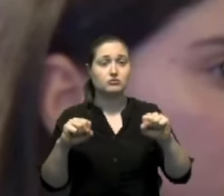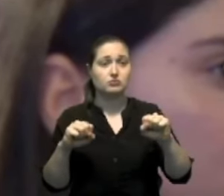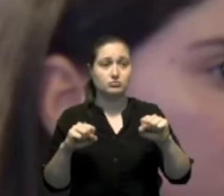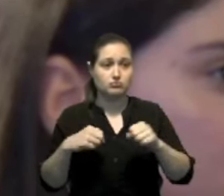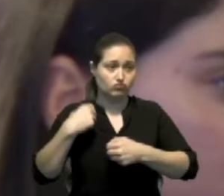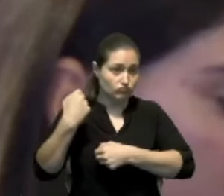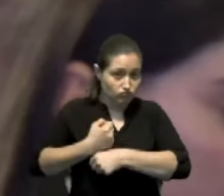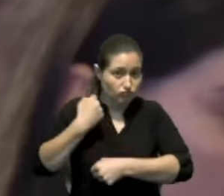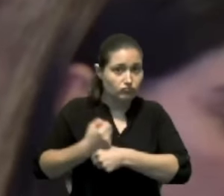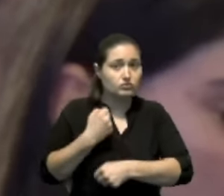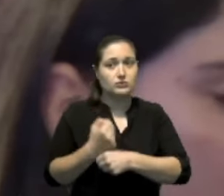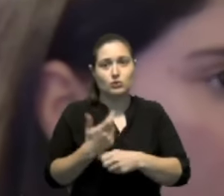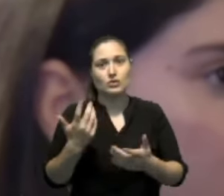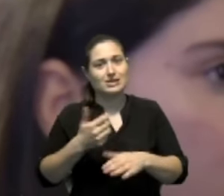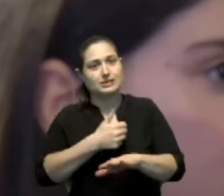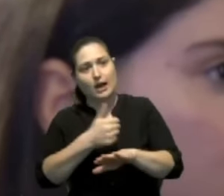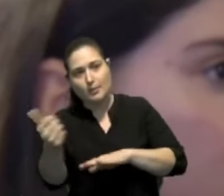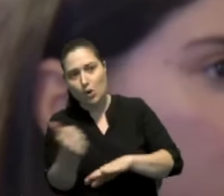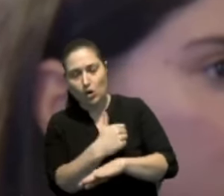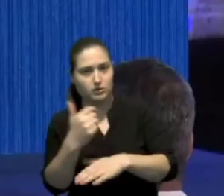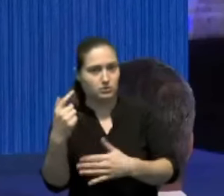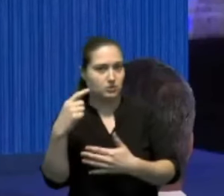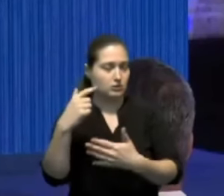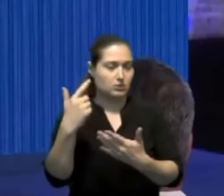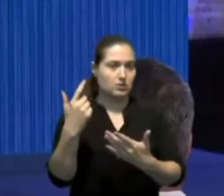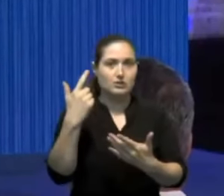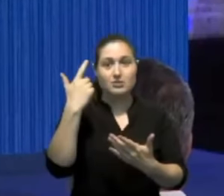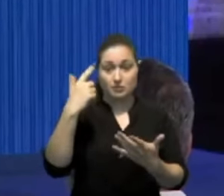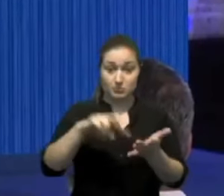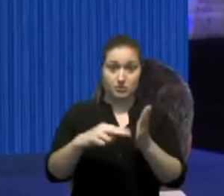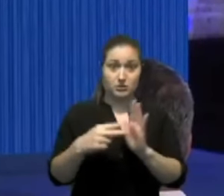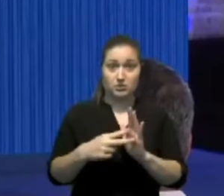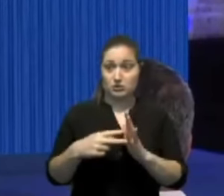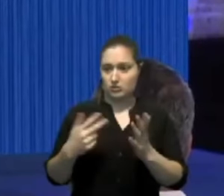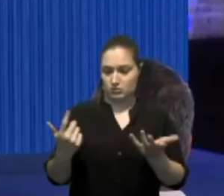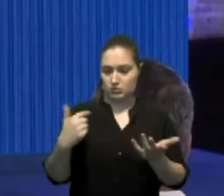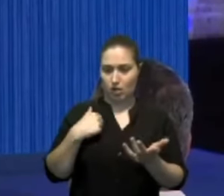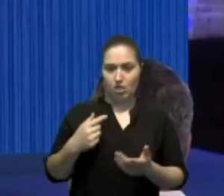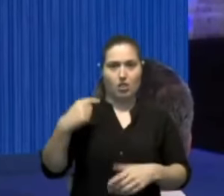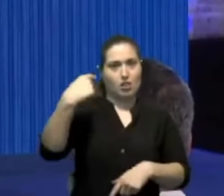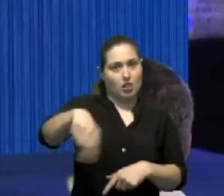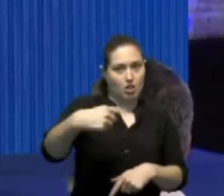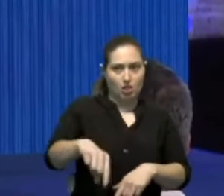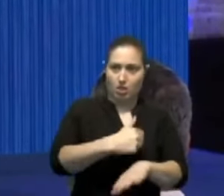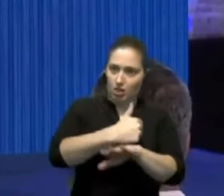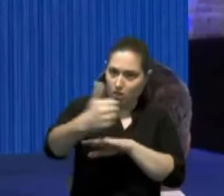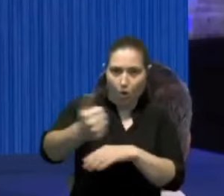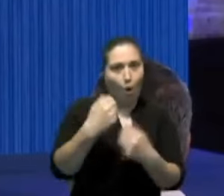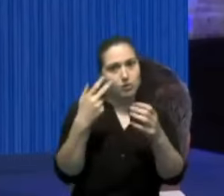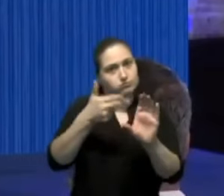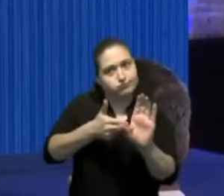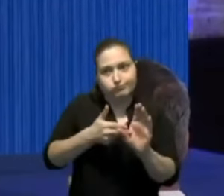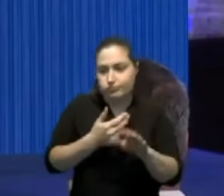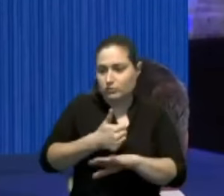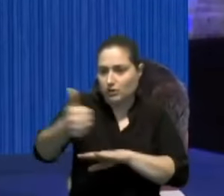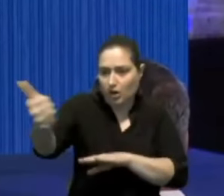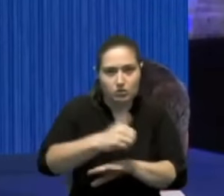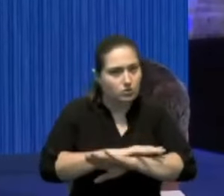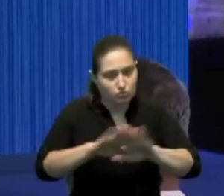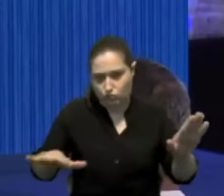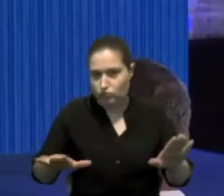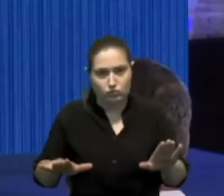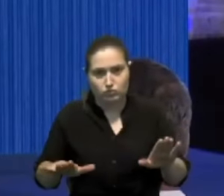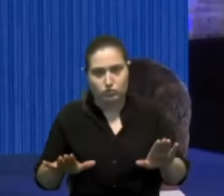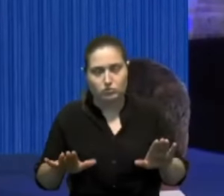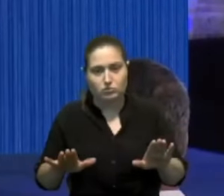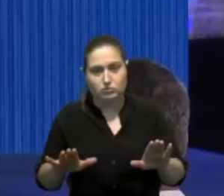integral que es transporte todo lo demás que reduzca el gasto del bolsillo para de las personas para que los medicamentos llegan más fácil en cuanto a la atención